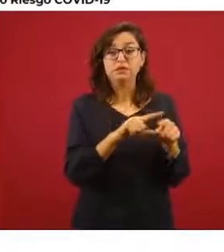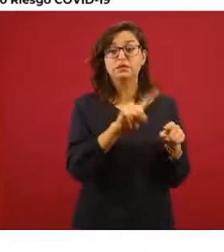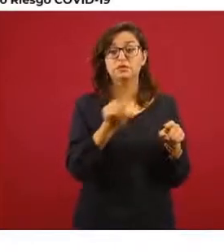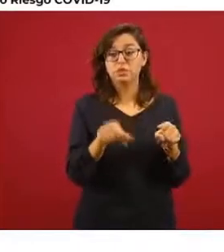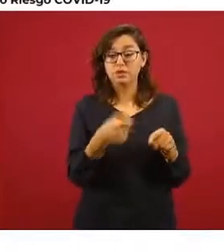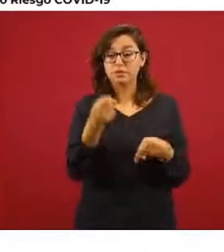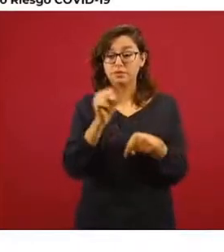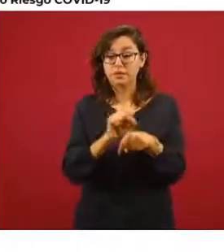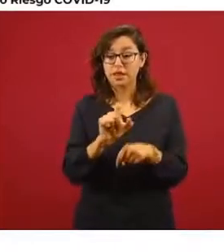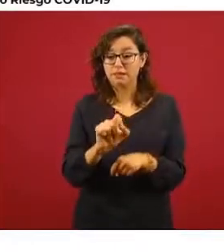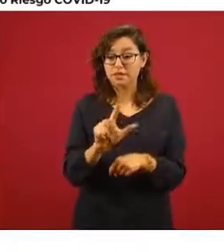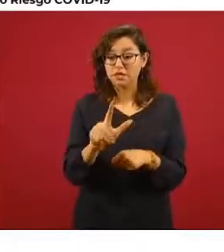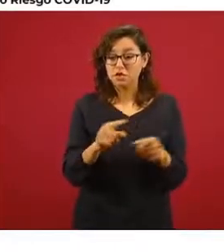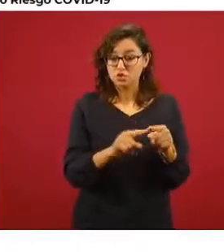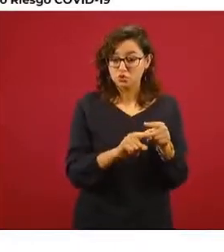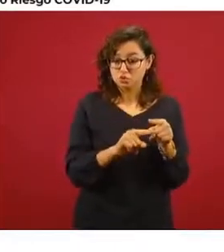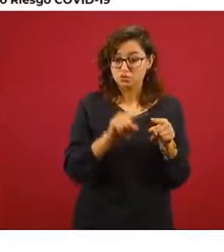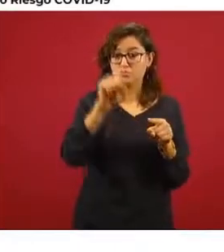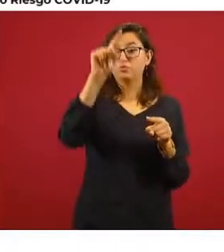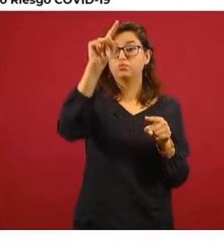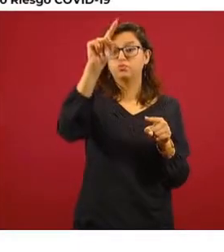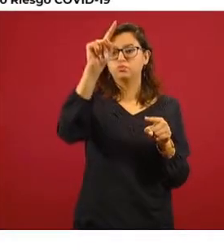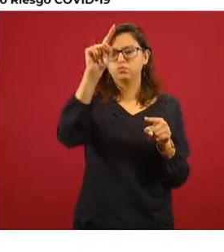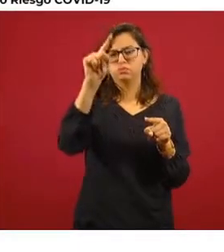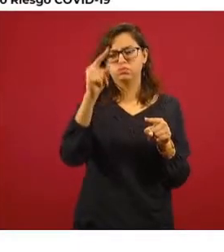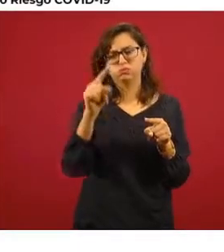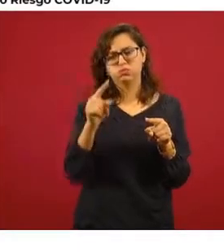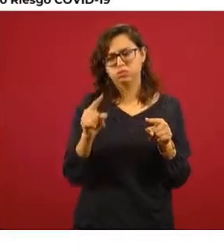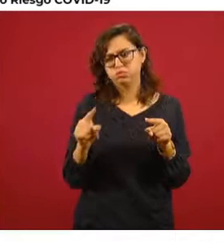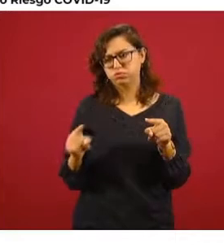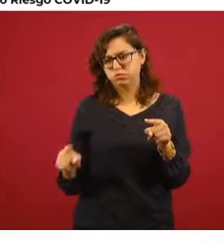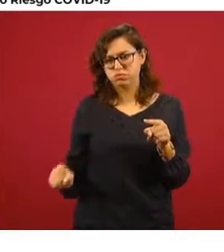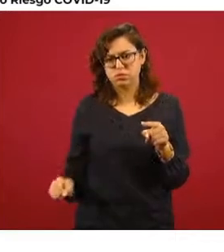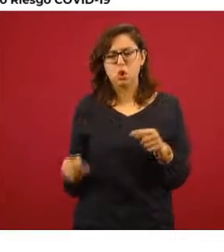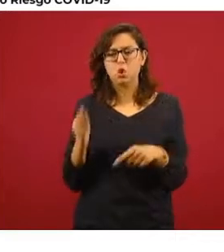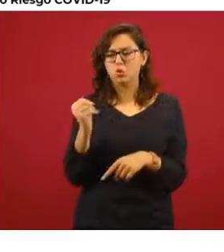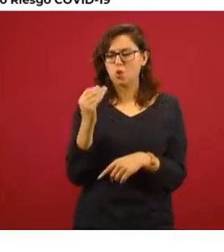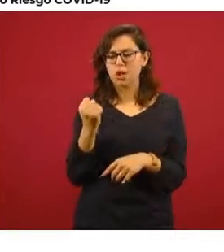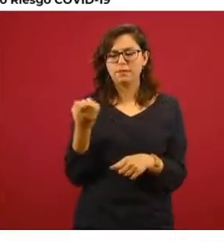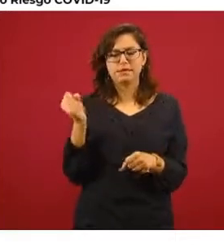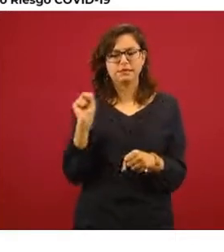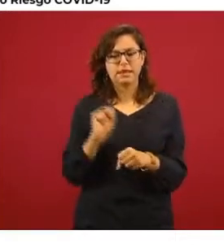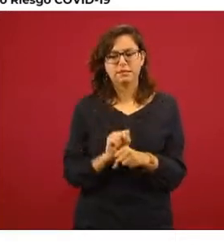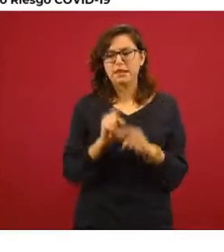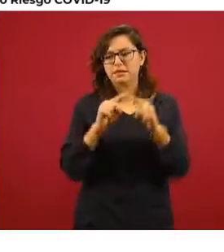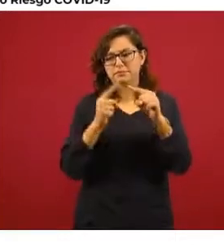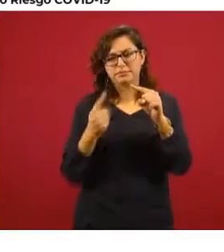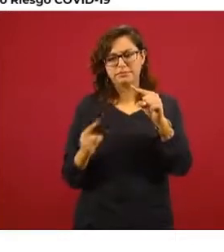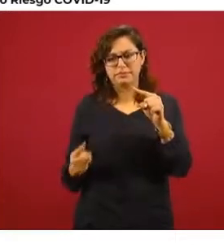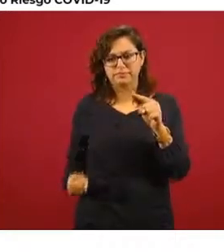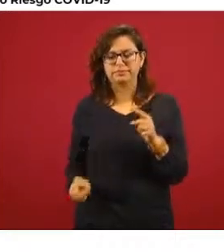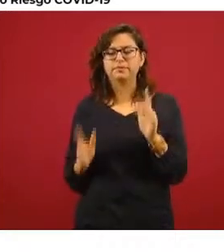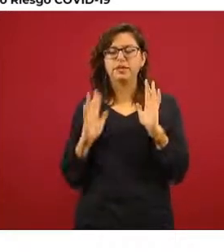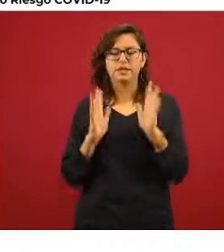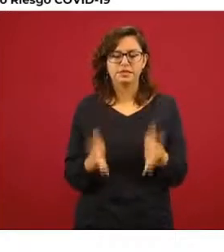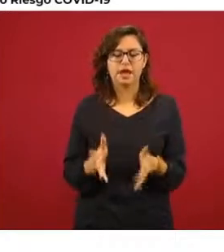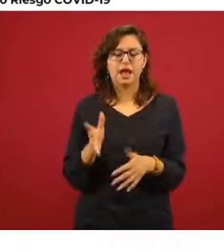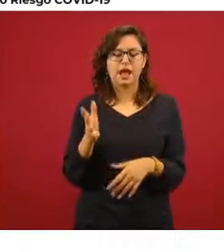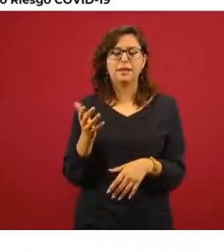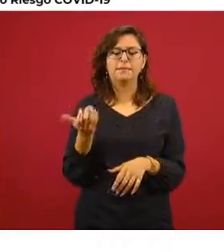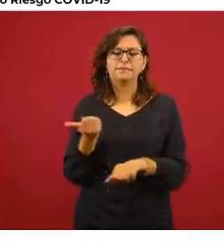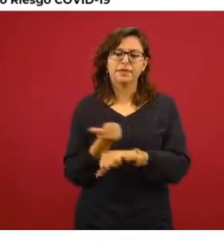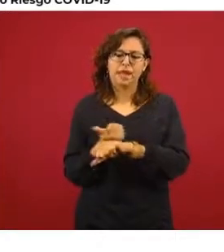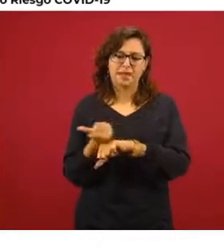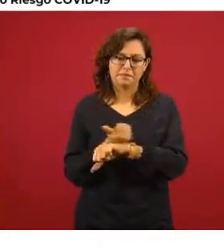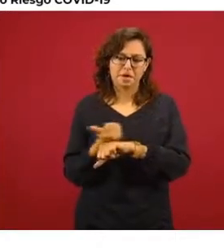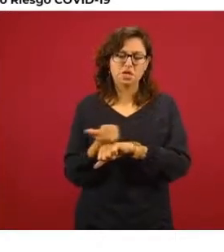en la semana 28 y después ha tenido ya más de 9 semanas de reducción sostenida, está en semáforo amarillo y vemos ya claramente un patrón